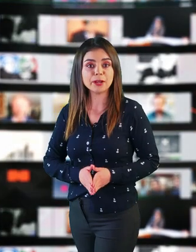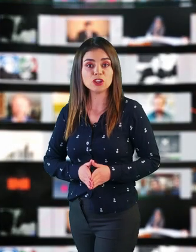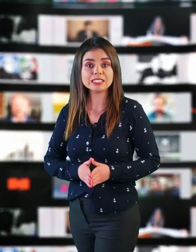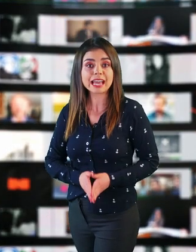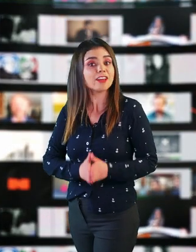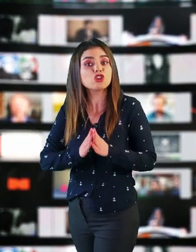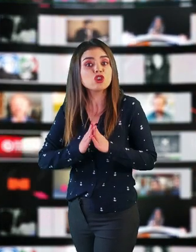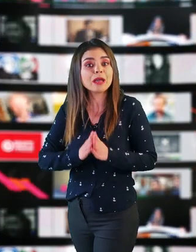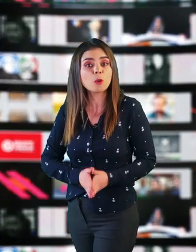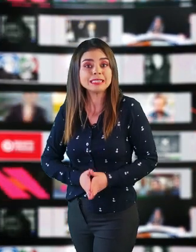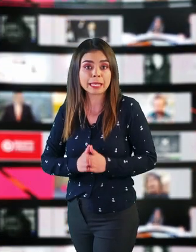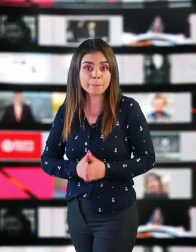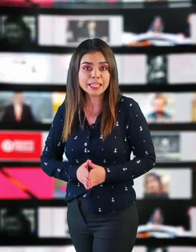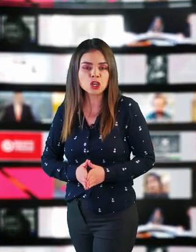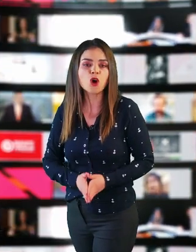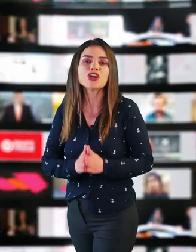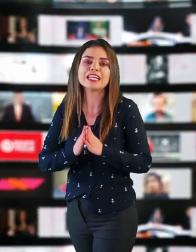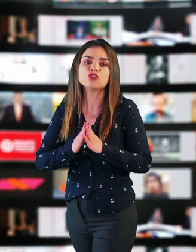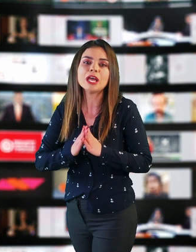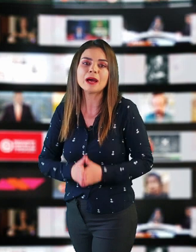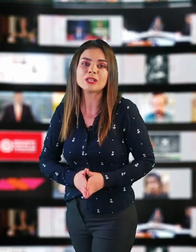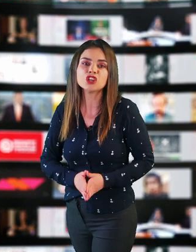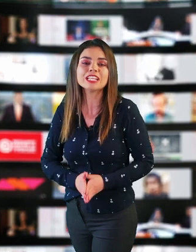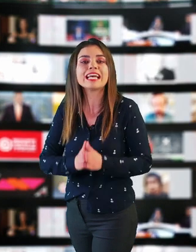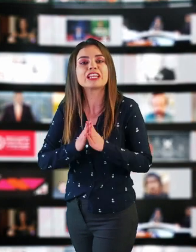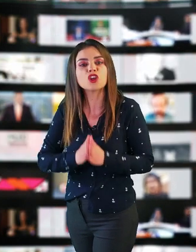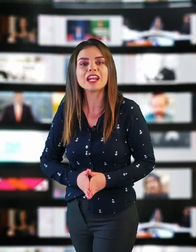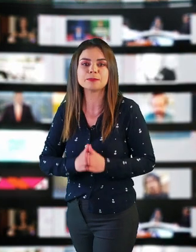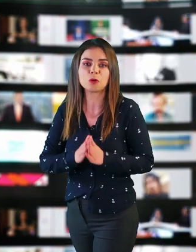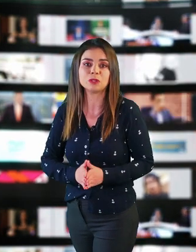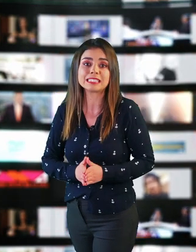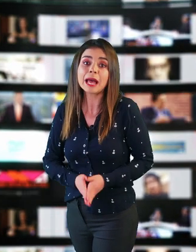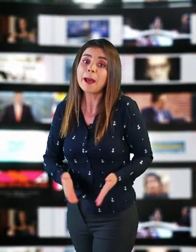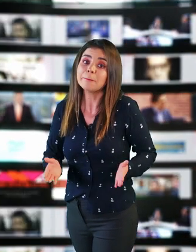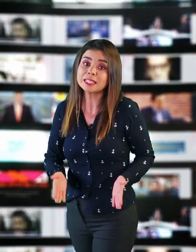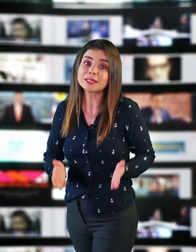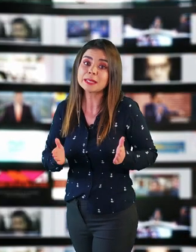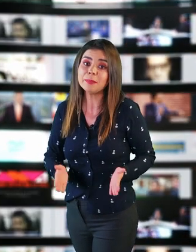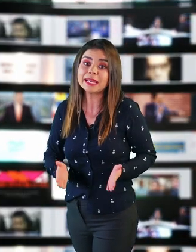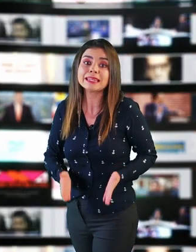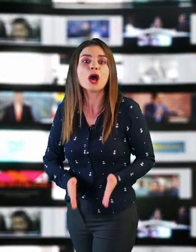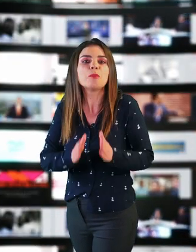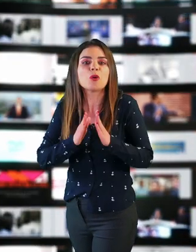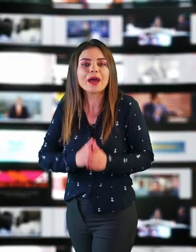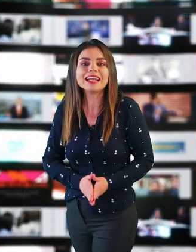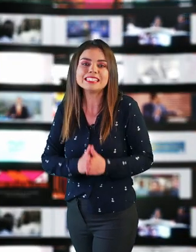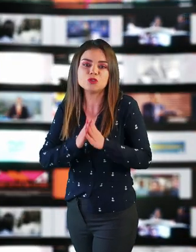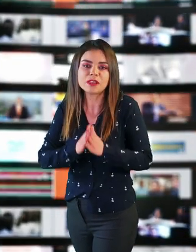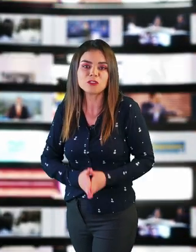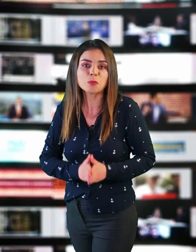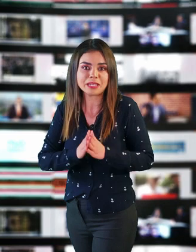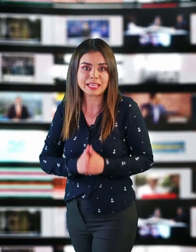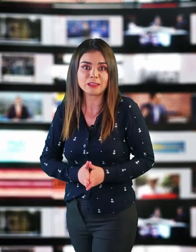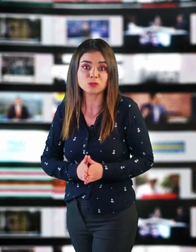de la periodista no toma en cuenta que México realizó evaluaciones a todas las vacunas, mismas que implican probarlas